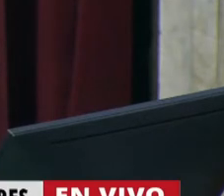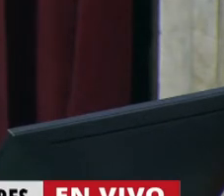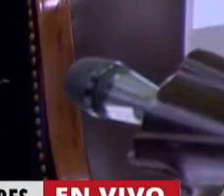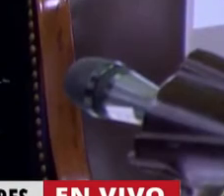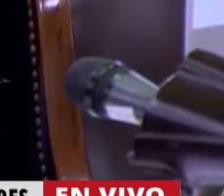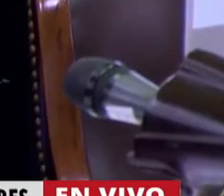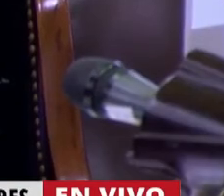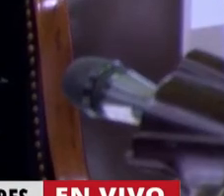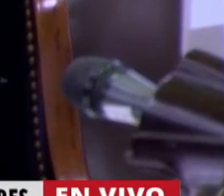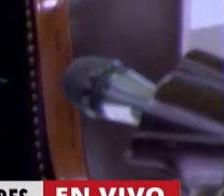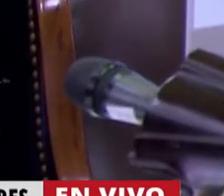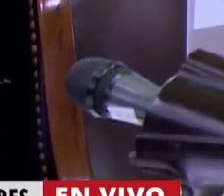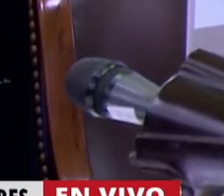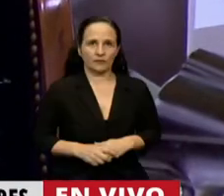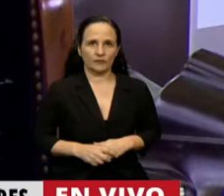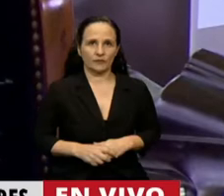Bueno,